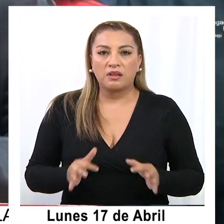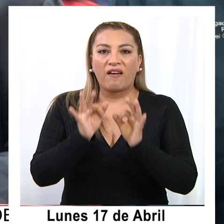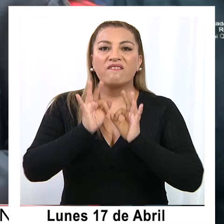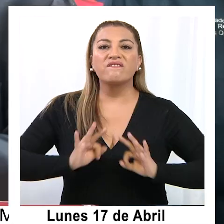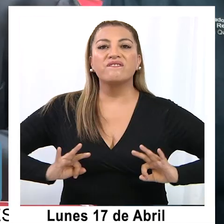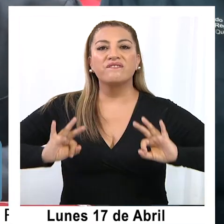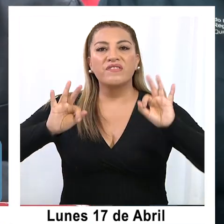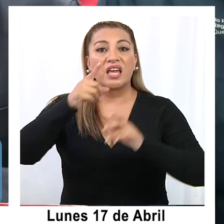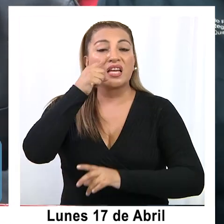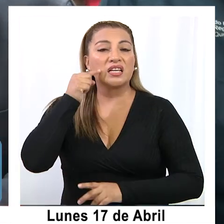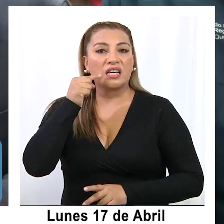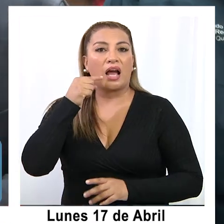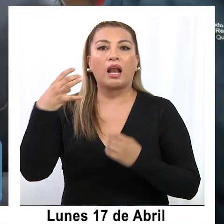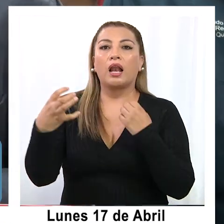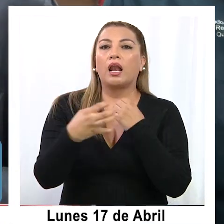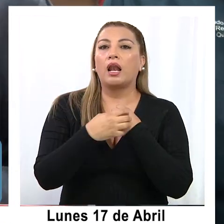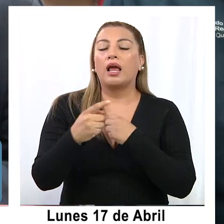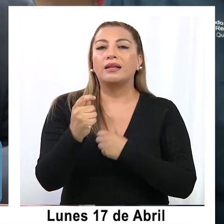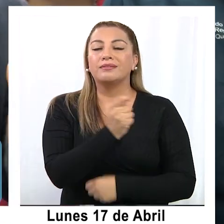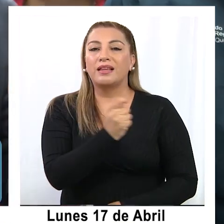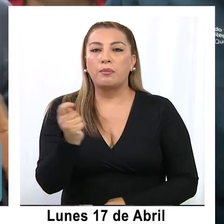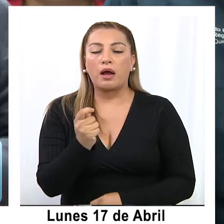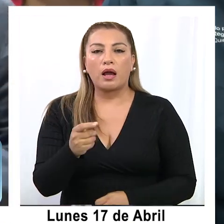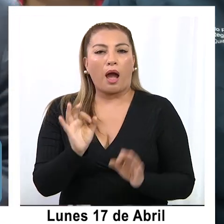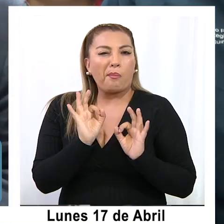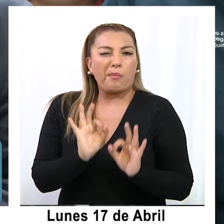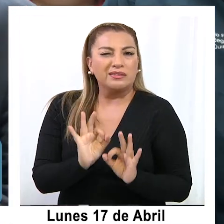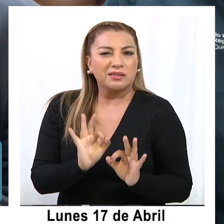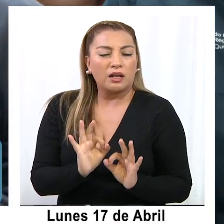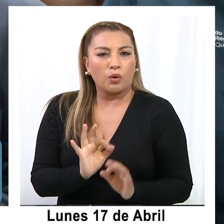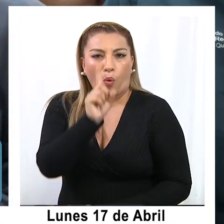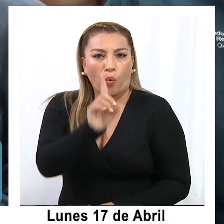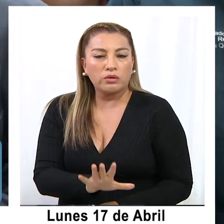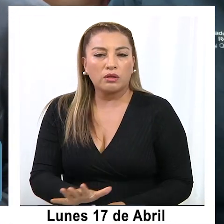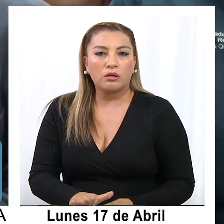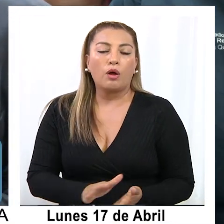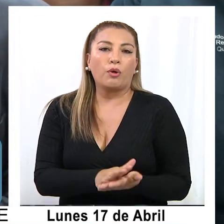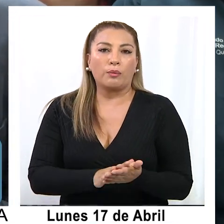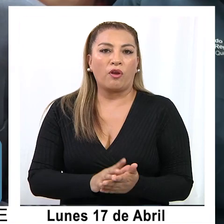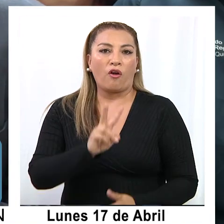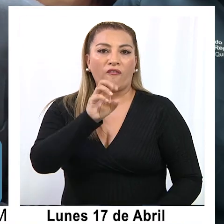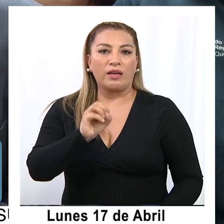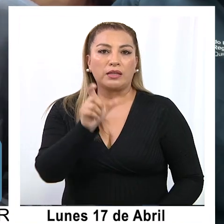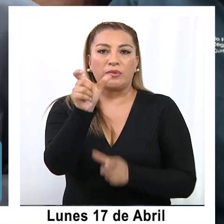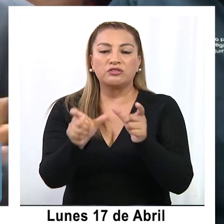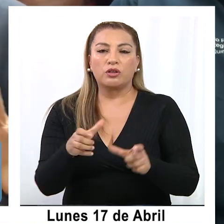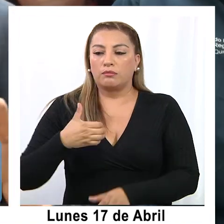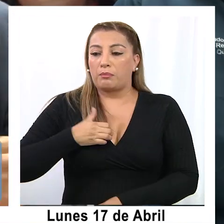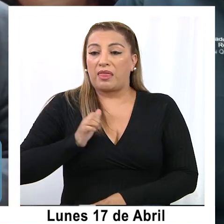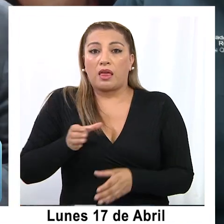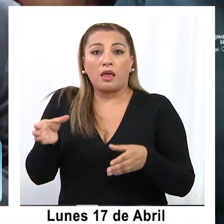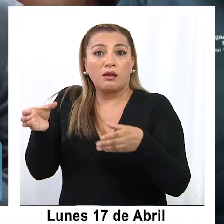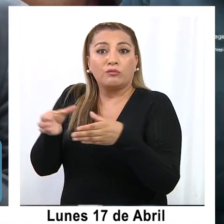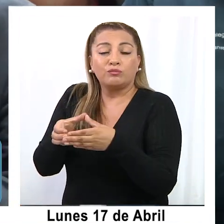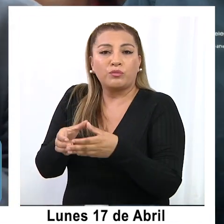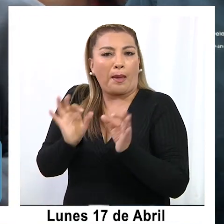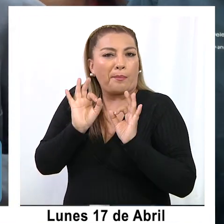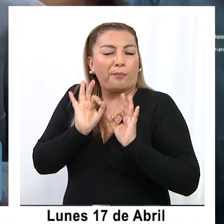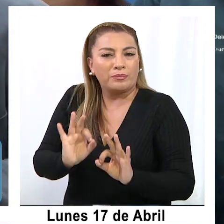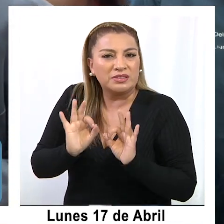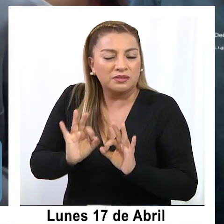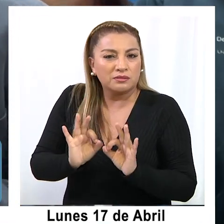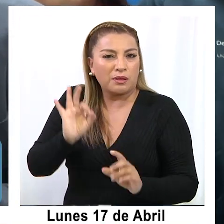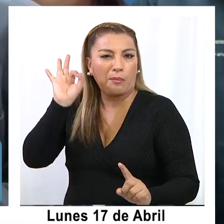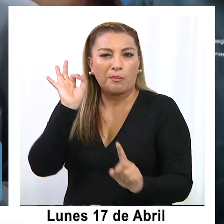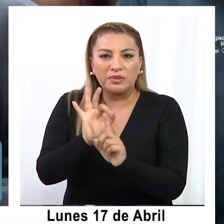preferentes, la Fiscalía de Taravacá, 20 policías de investigaciones, especializados